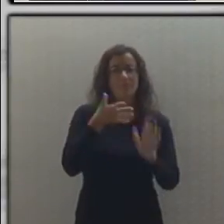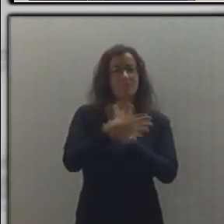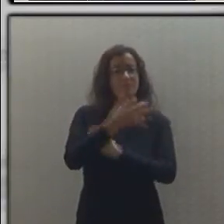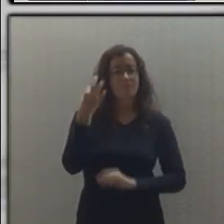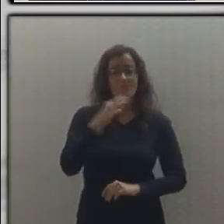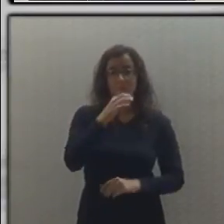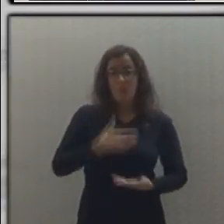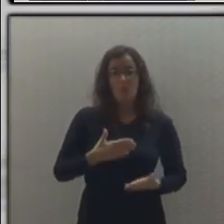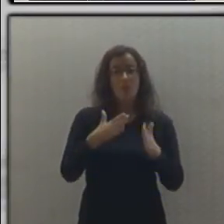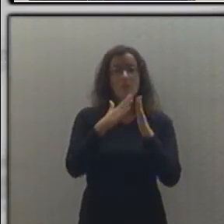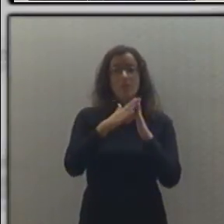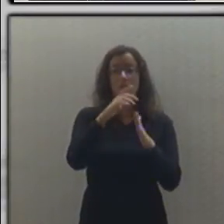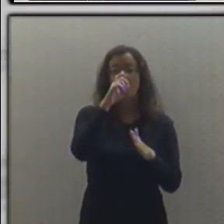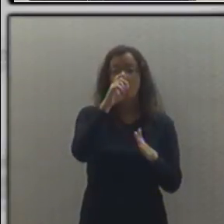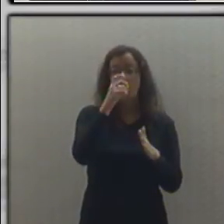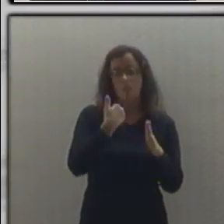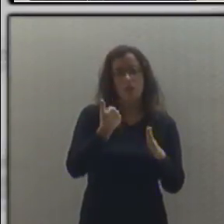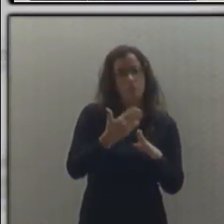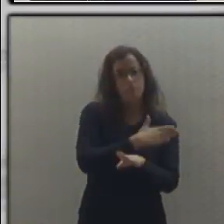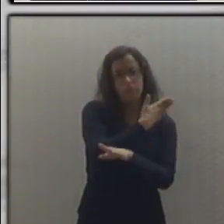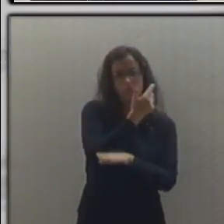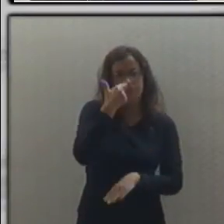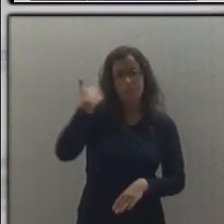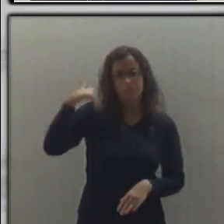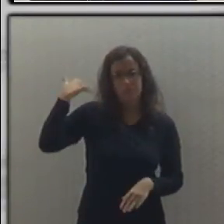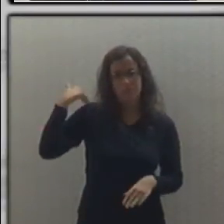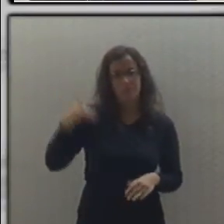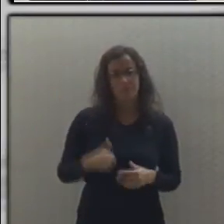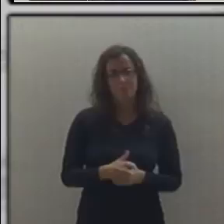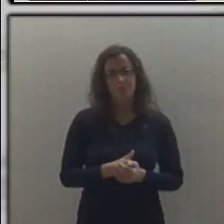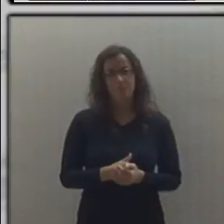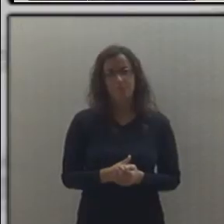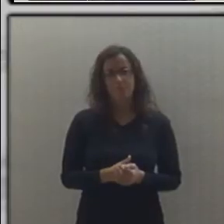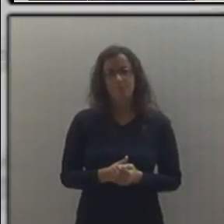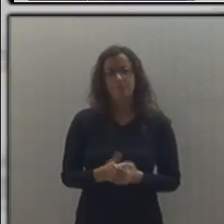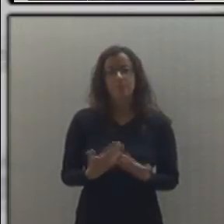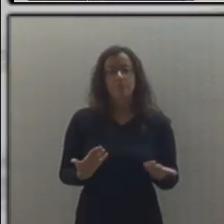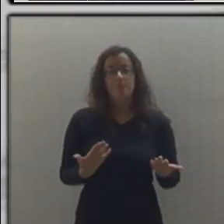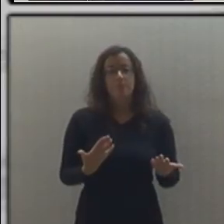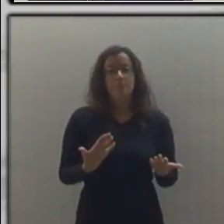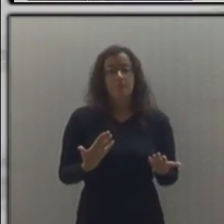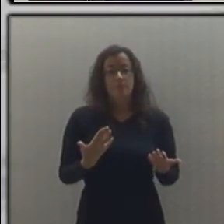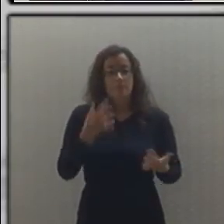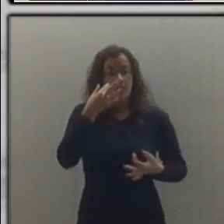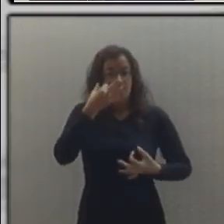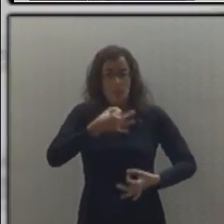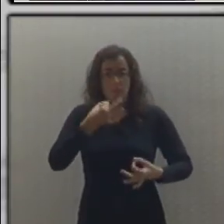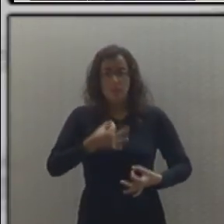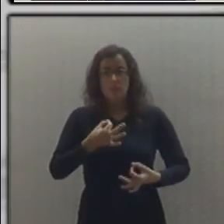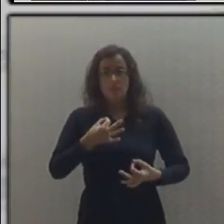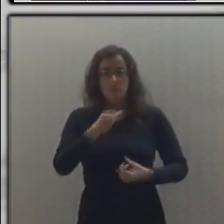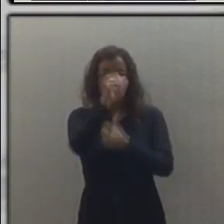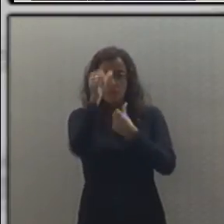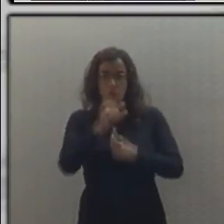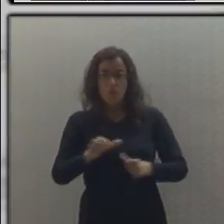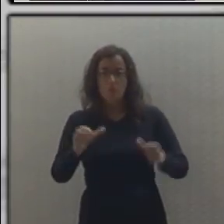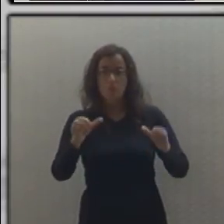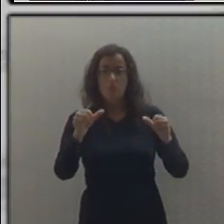vivienda se ha quedado obsoleta. En realidad estos modos de vida ligados